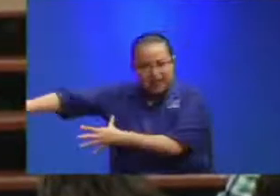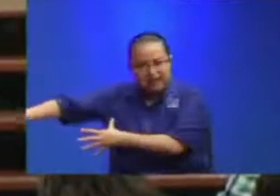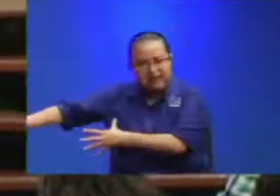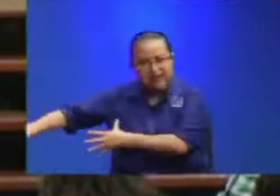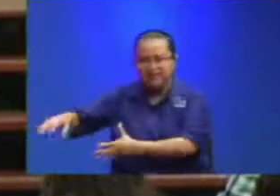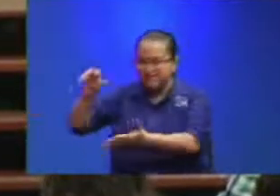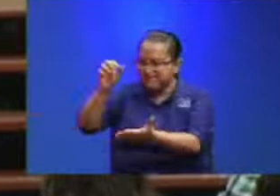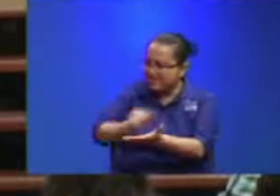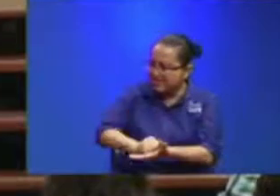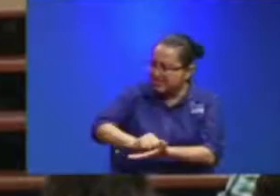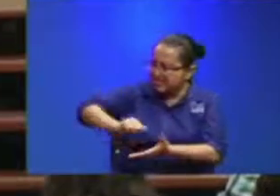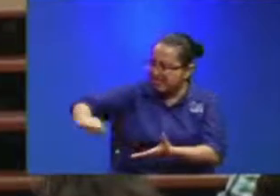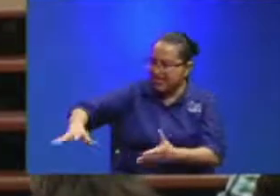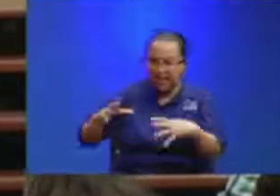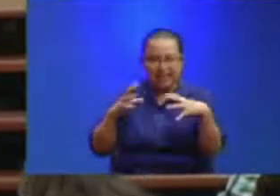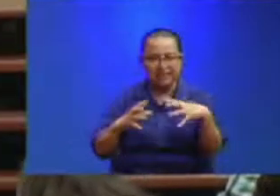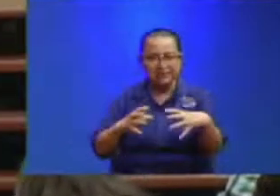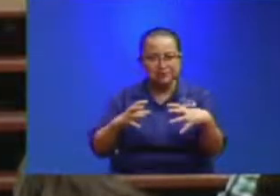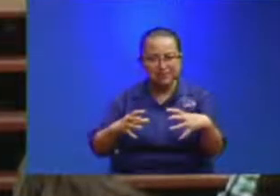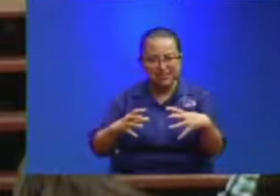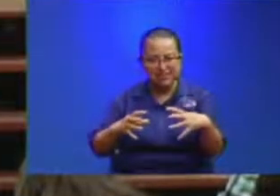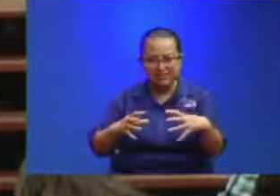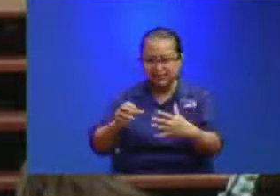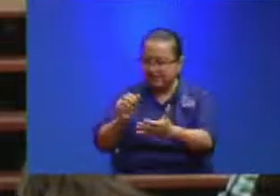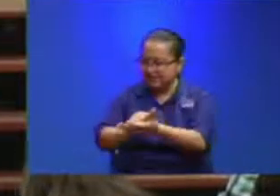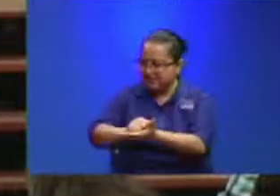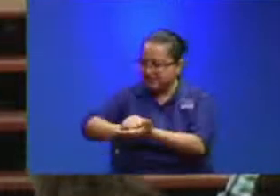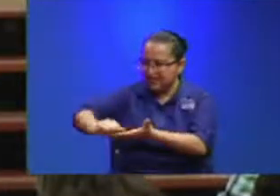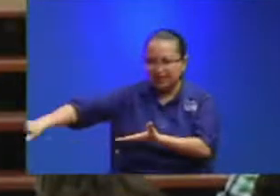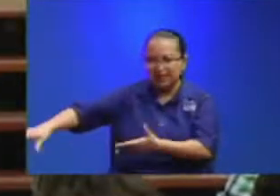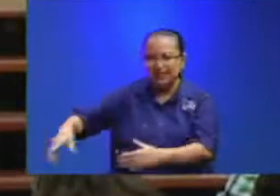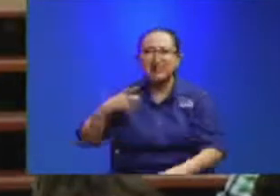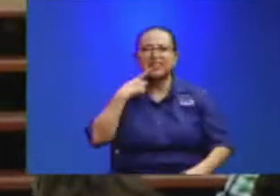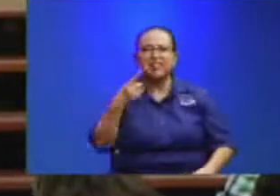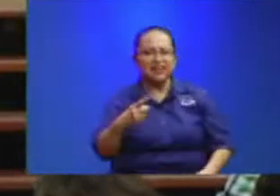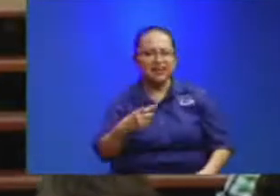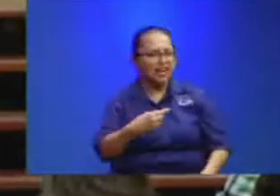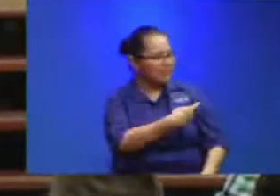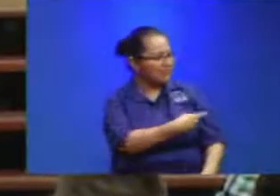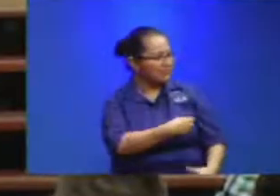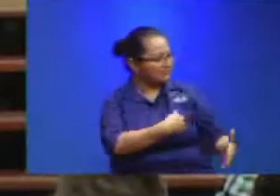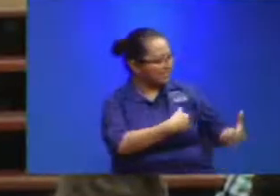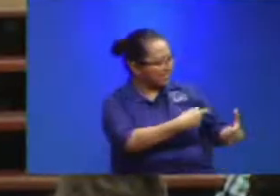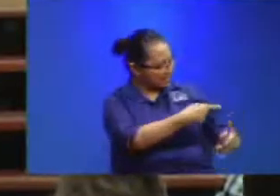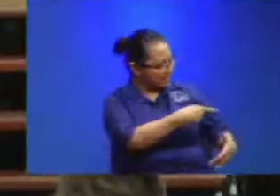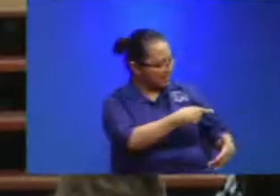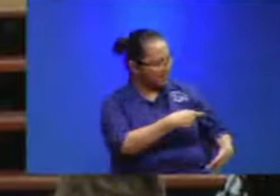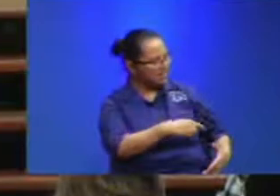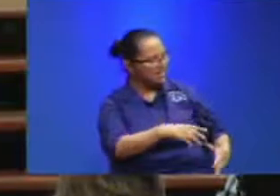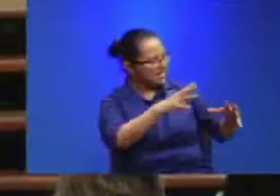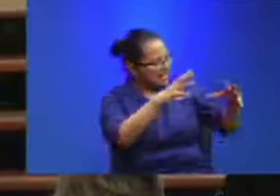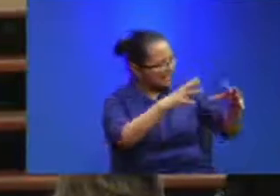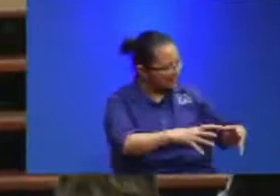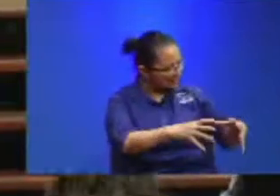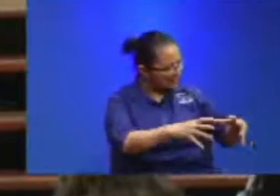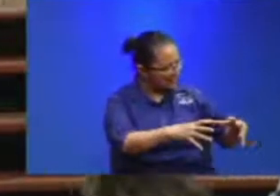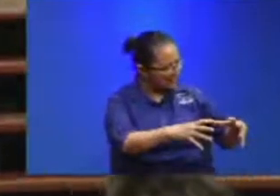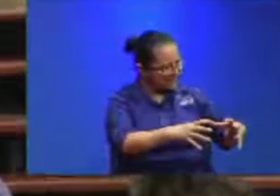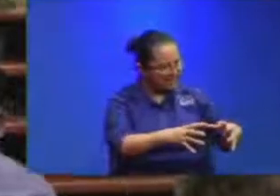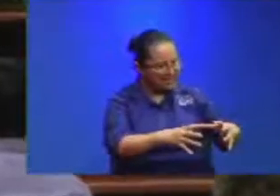quiten las piedras diga al hermano que tenga para quitar las piedras mire